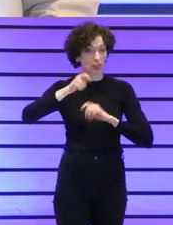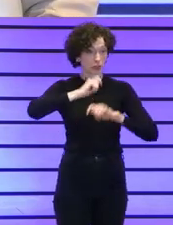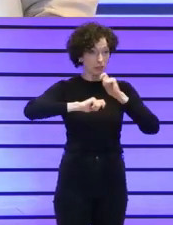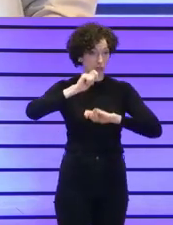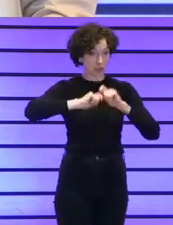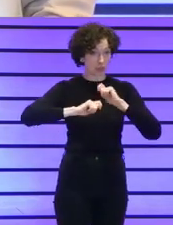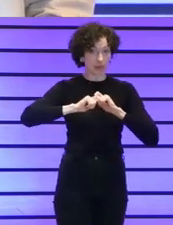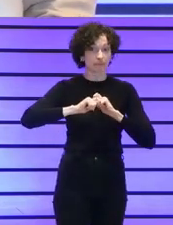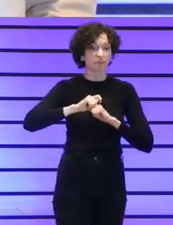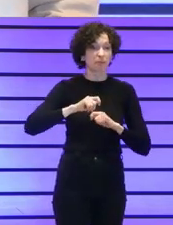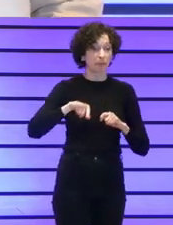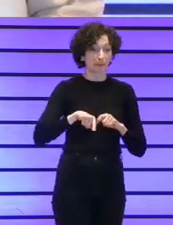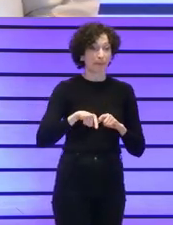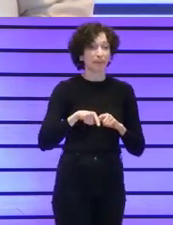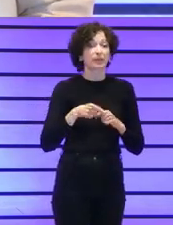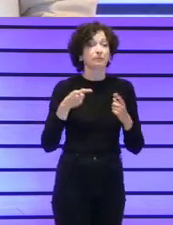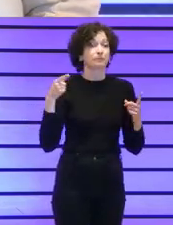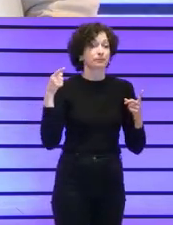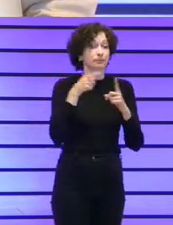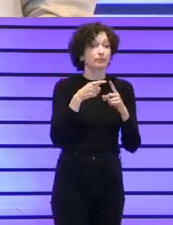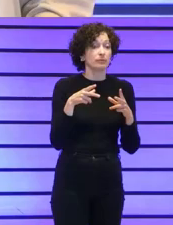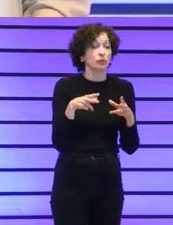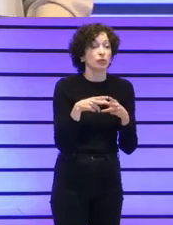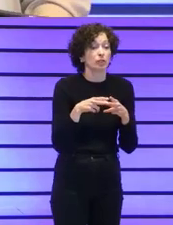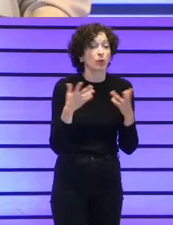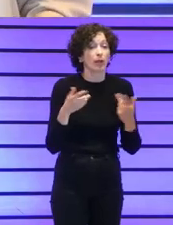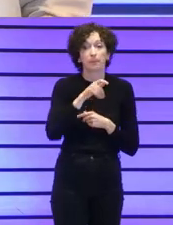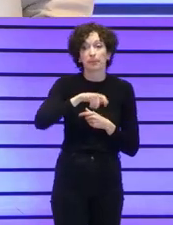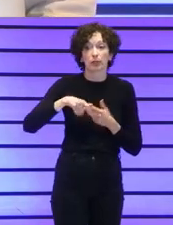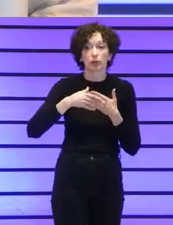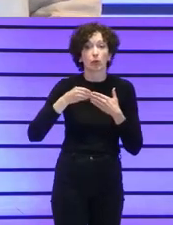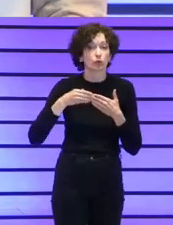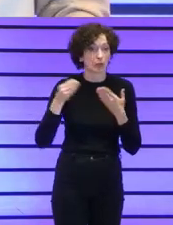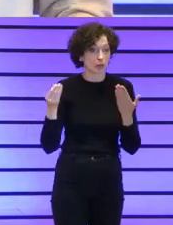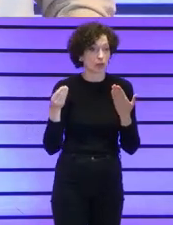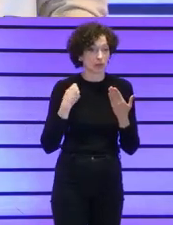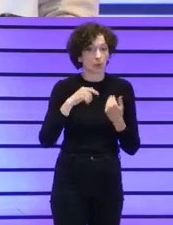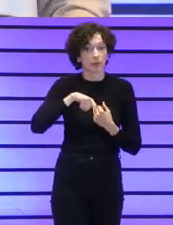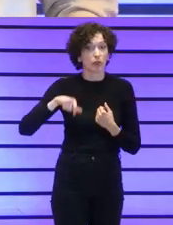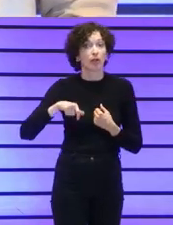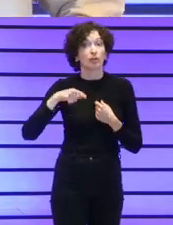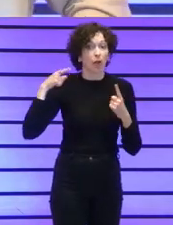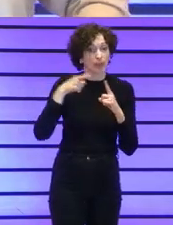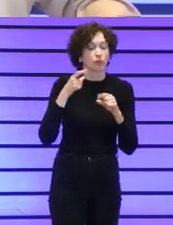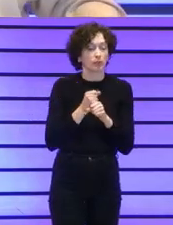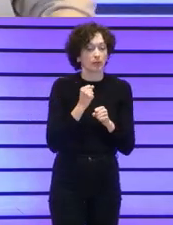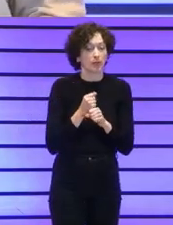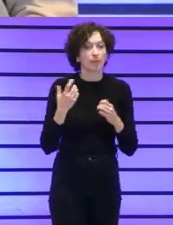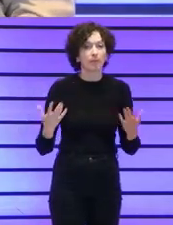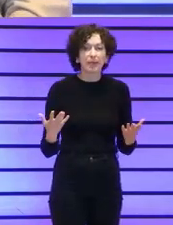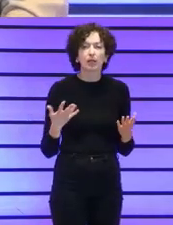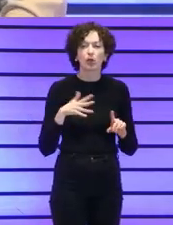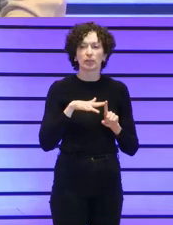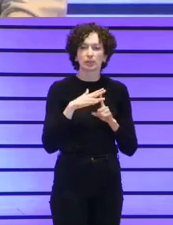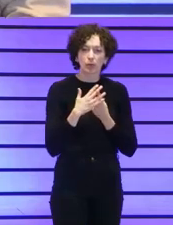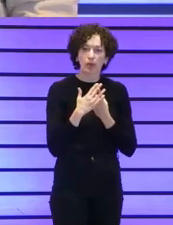social son los usuarios, los beneficiarios, las personas a las que servimos. Pero en el paradigma de sostenibilidad, social incluye más